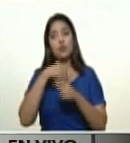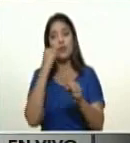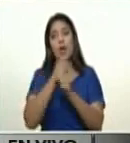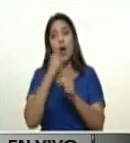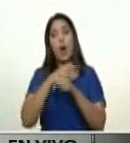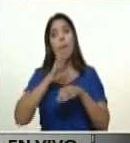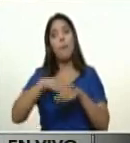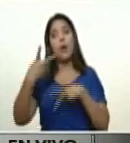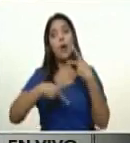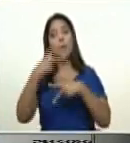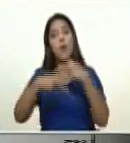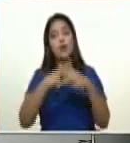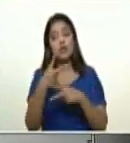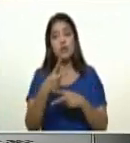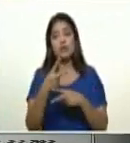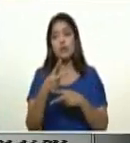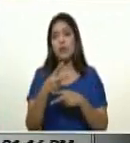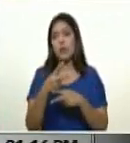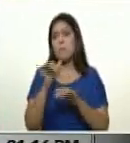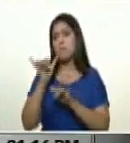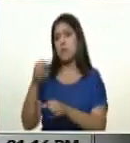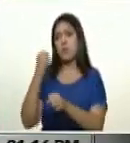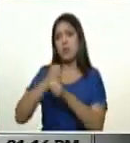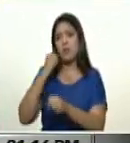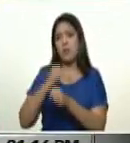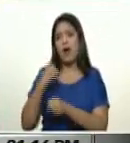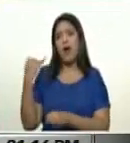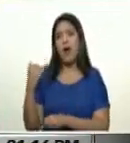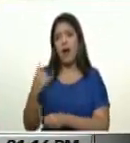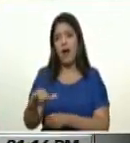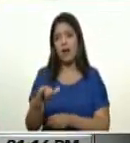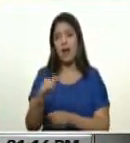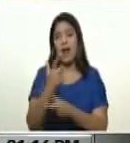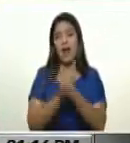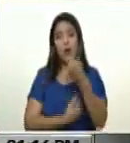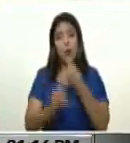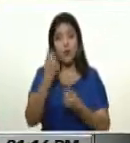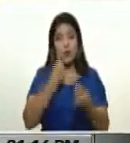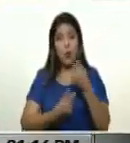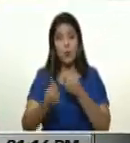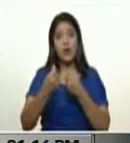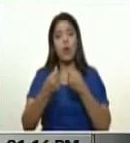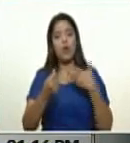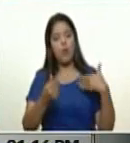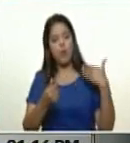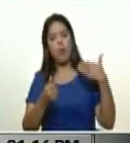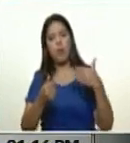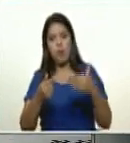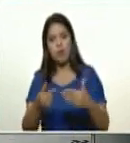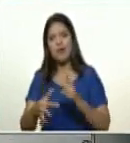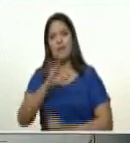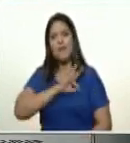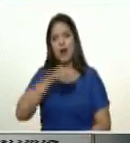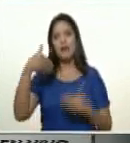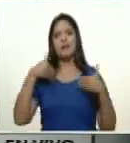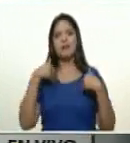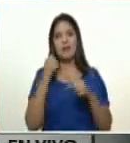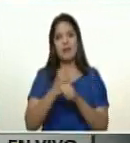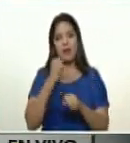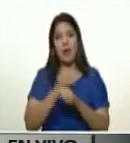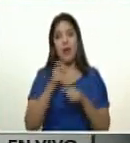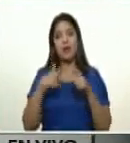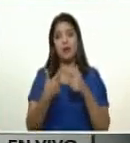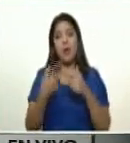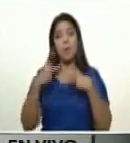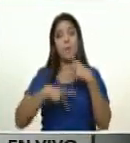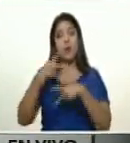proceso es muy manual. Tienen ergonómicamente, ¿verdad? Con el tiempo va a afectar al trabajador. Entonces, bueno,